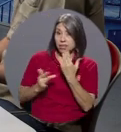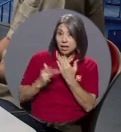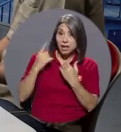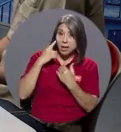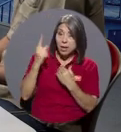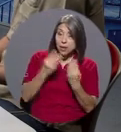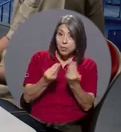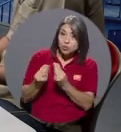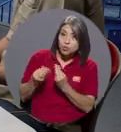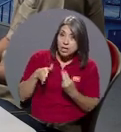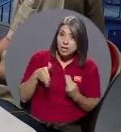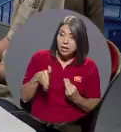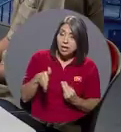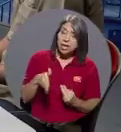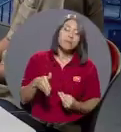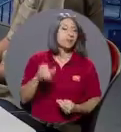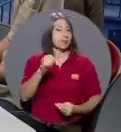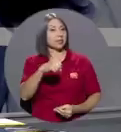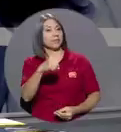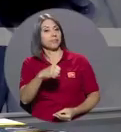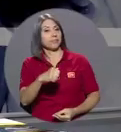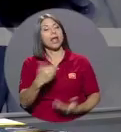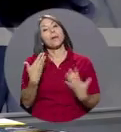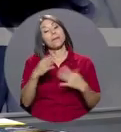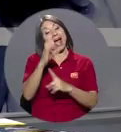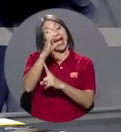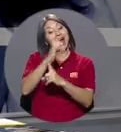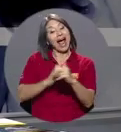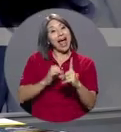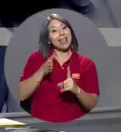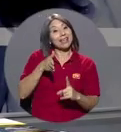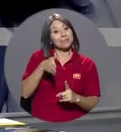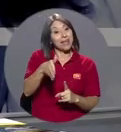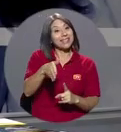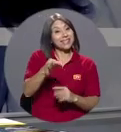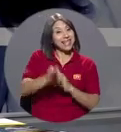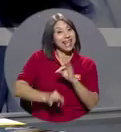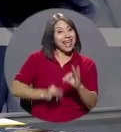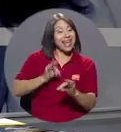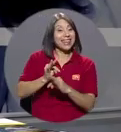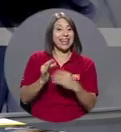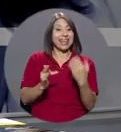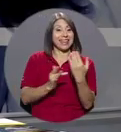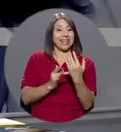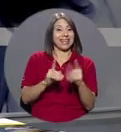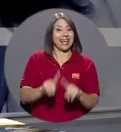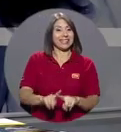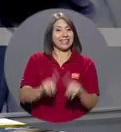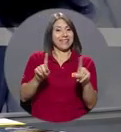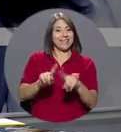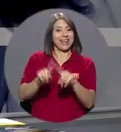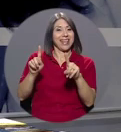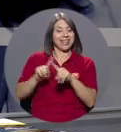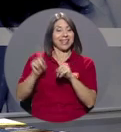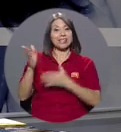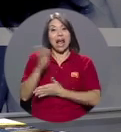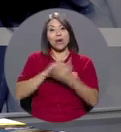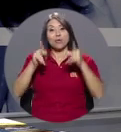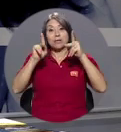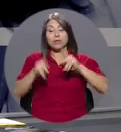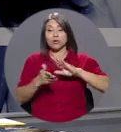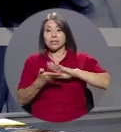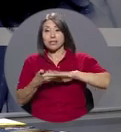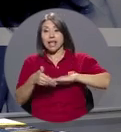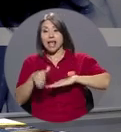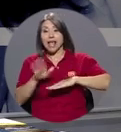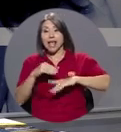técnica para producir, sí, lo general, pues cada especie tiene técnicas diferentes. Entonces, hay